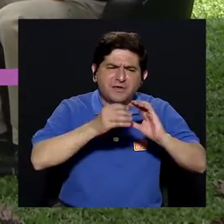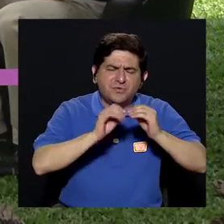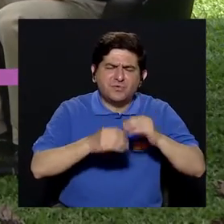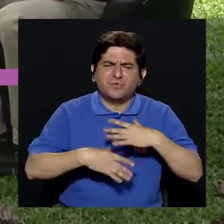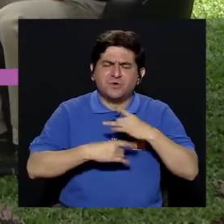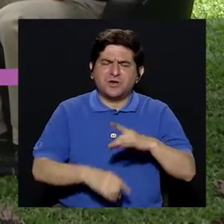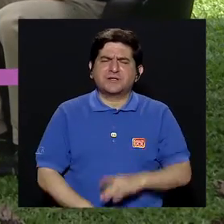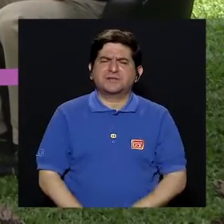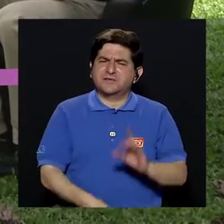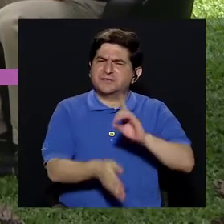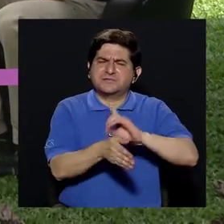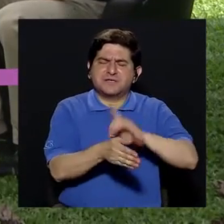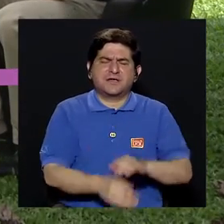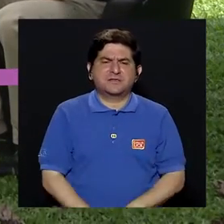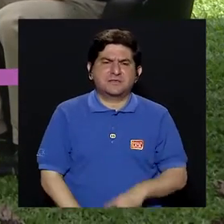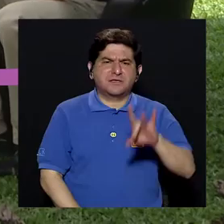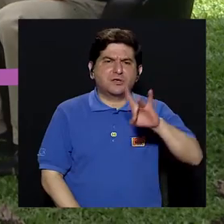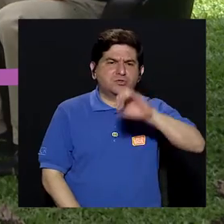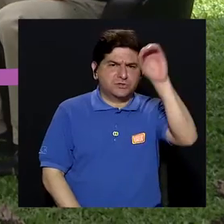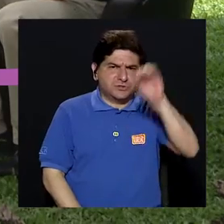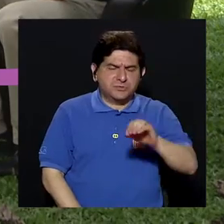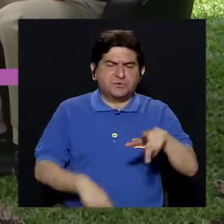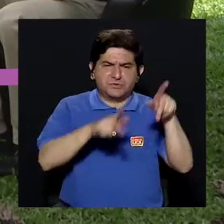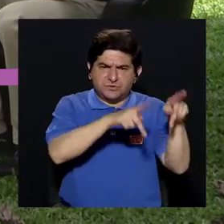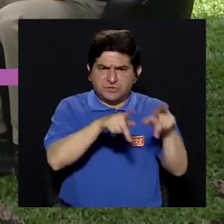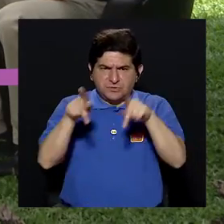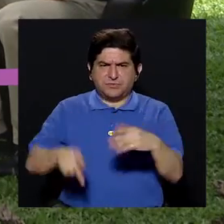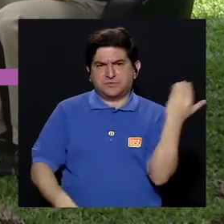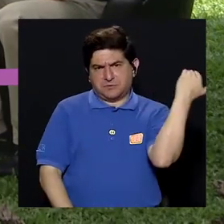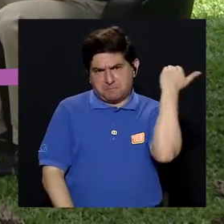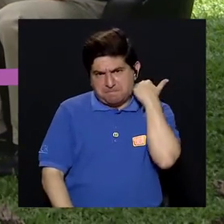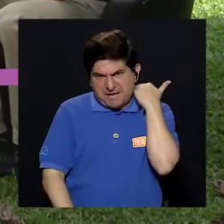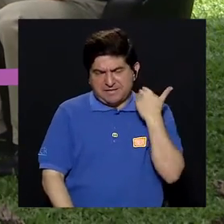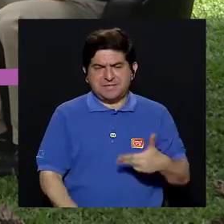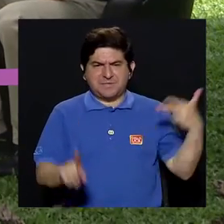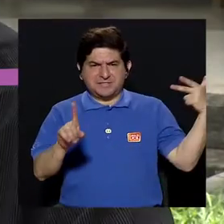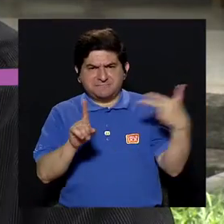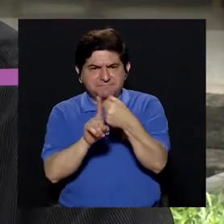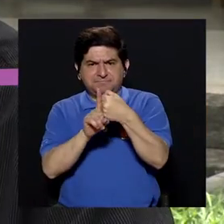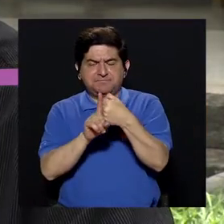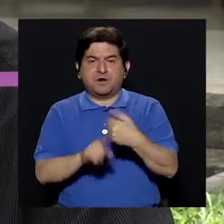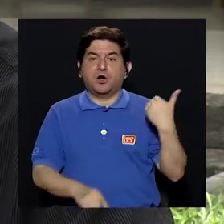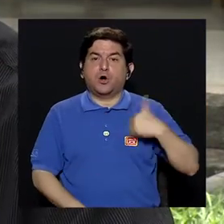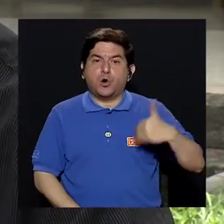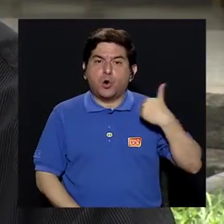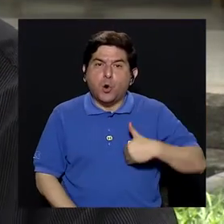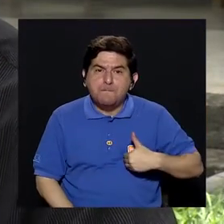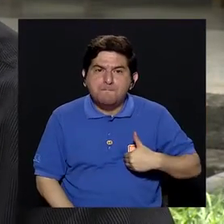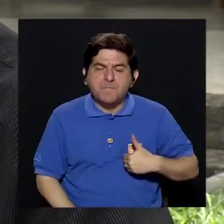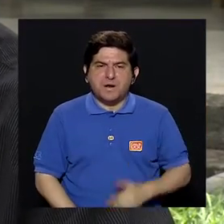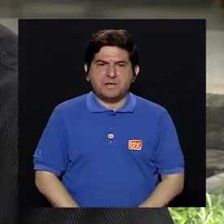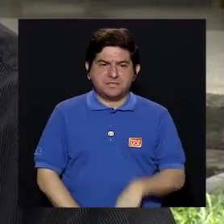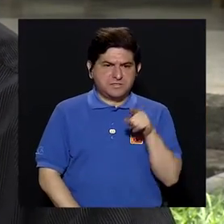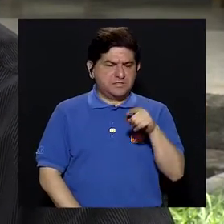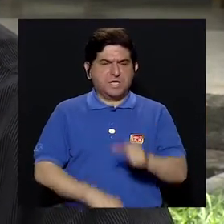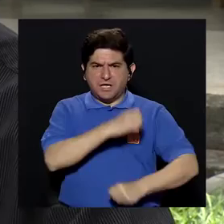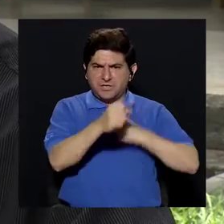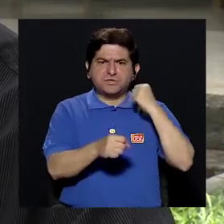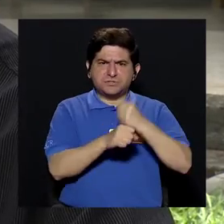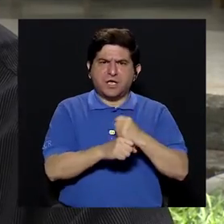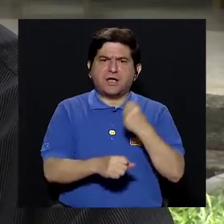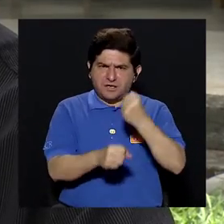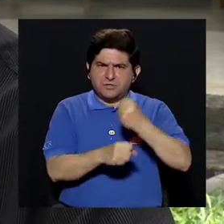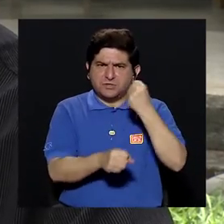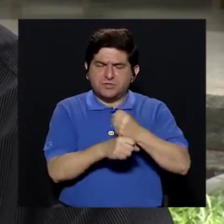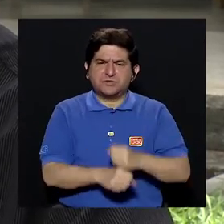y es que el 80% de las personas víctimas de un accidente son hombres y que están en un rango sumamente